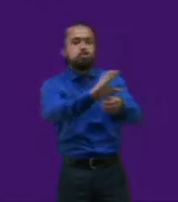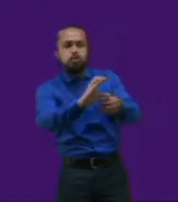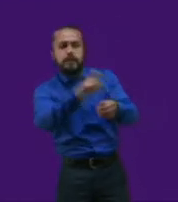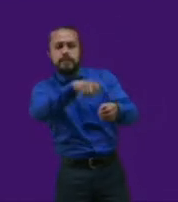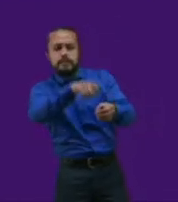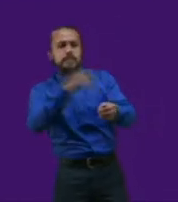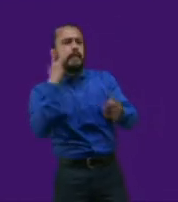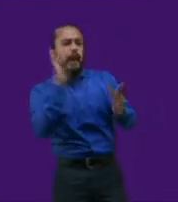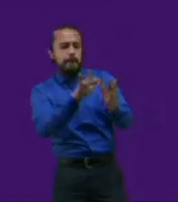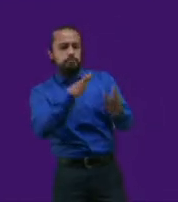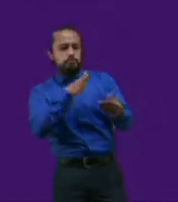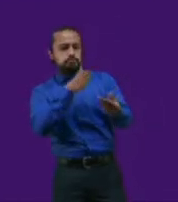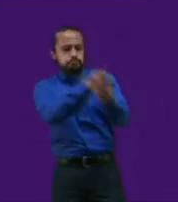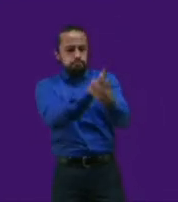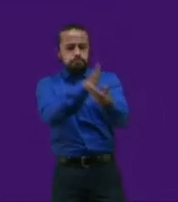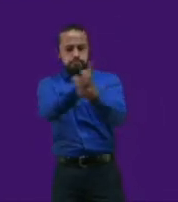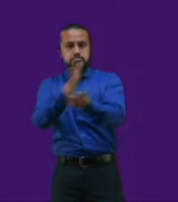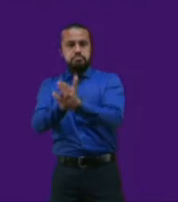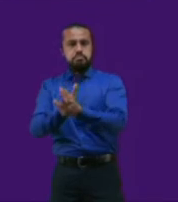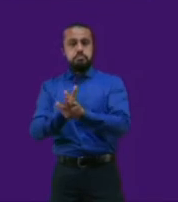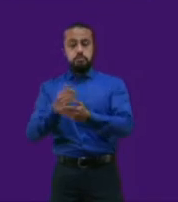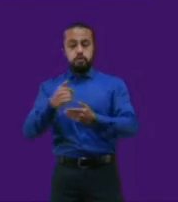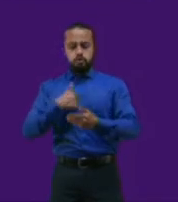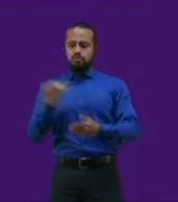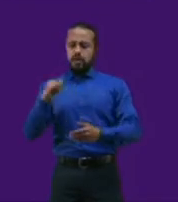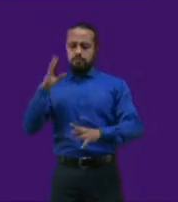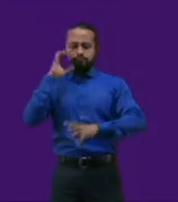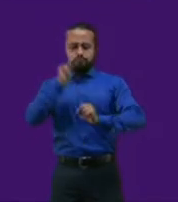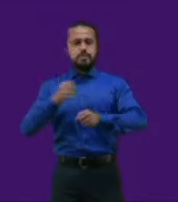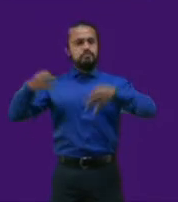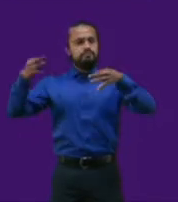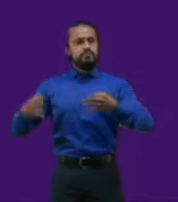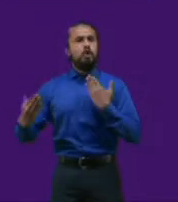y que el negocio sí es un negocio. Entonces,